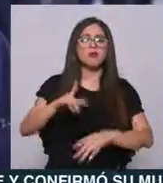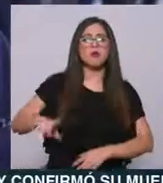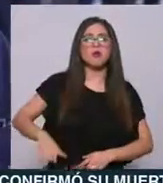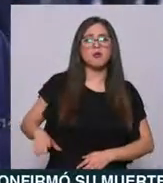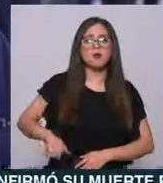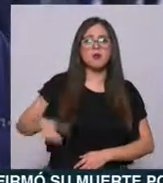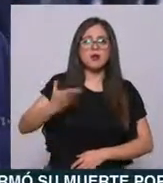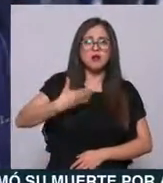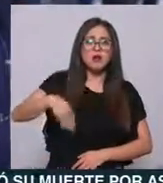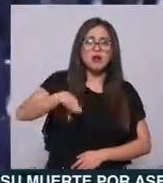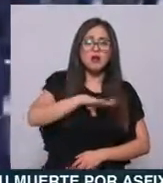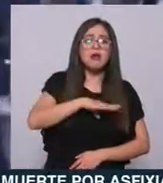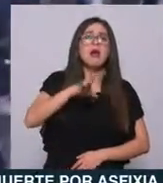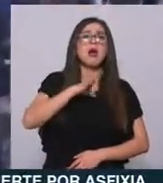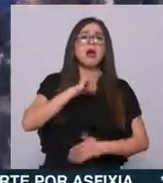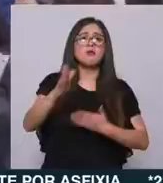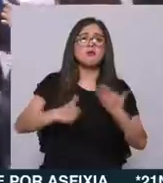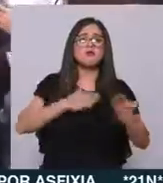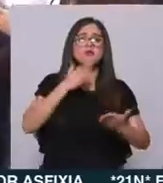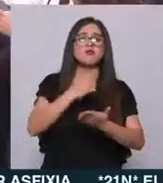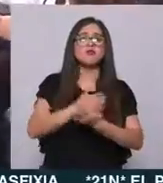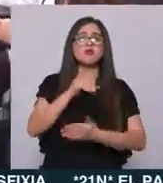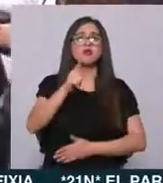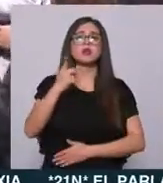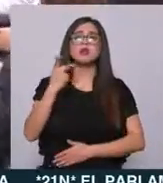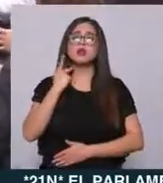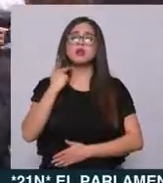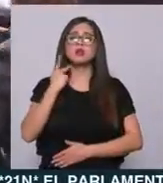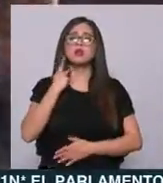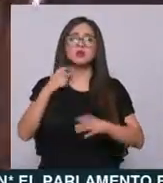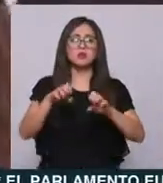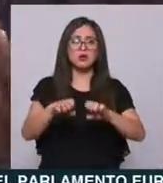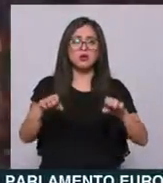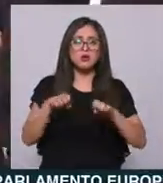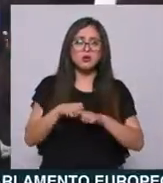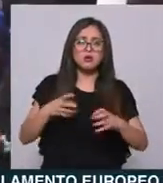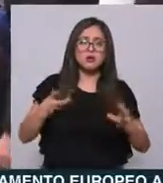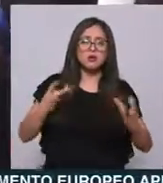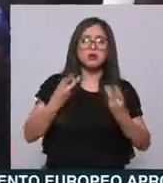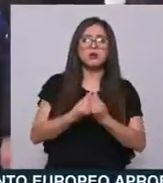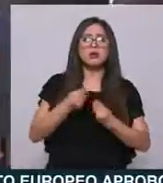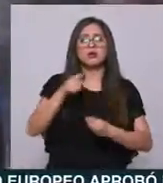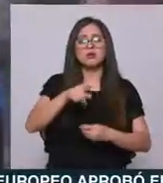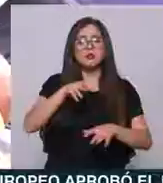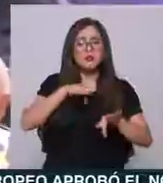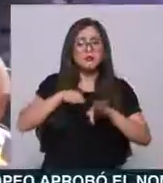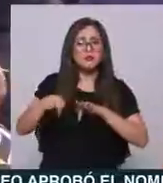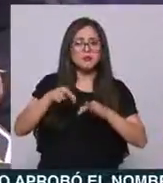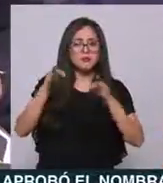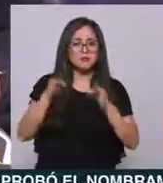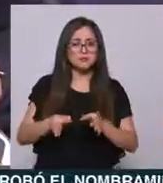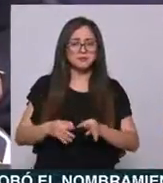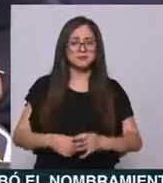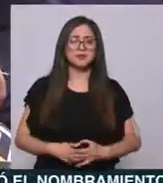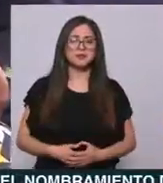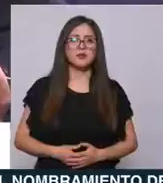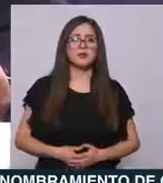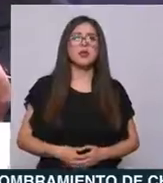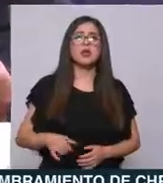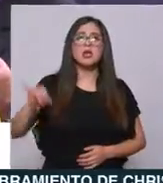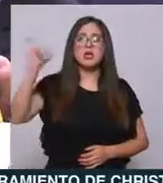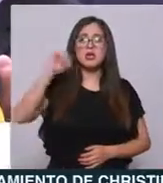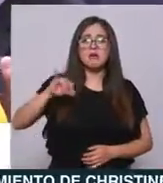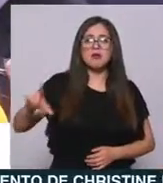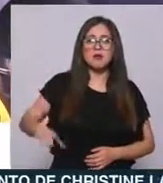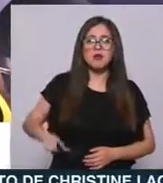también acudieron políticos y funcionarios, quienes dieron su opinión sobre el trabajo que ha desempeñado. La jefa de gobierno, Claudia